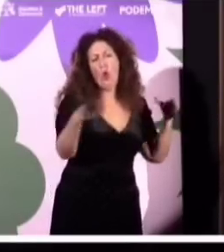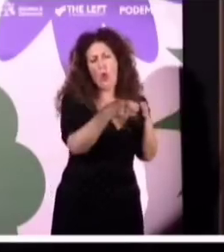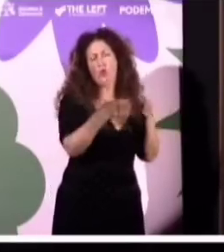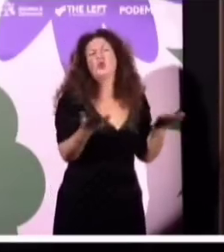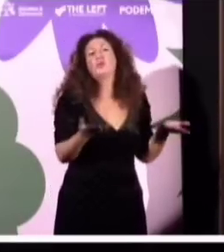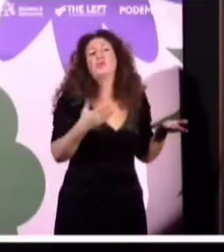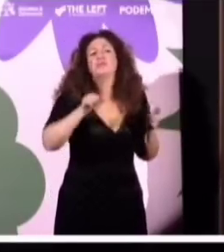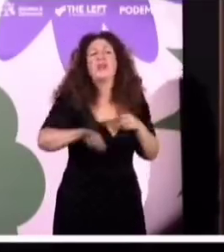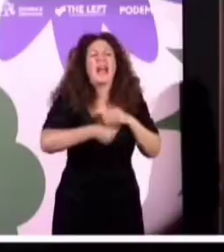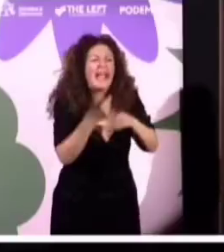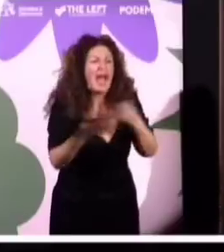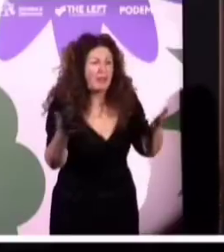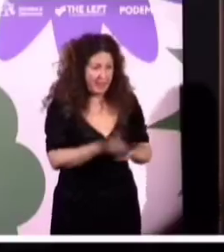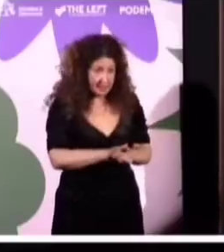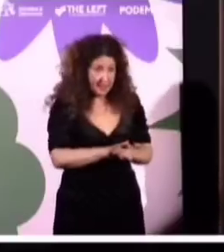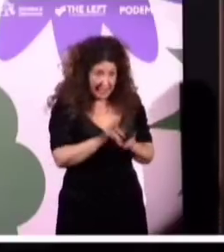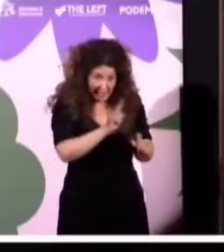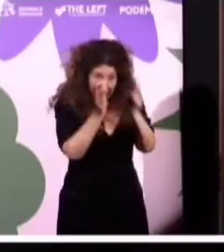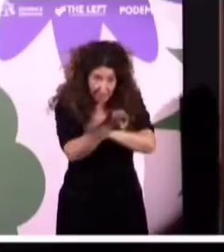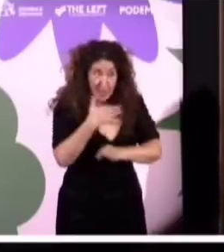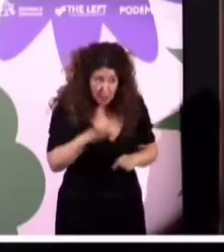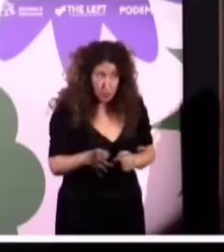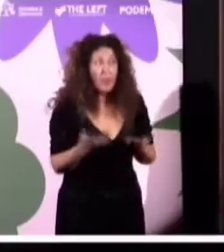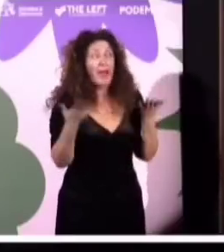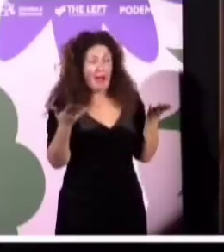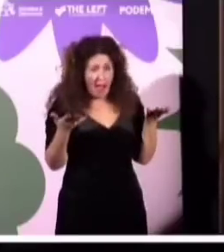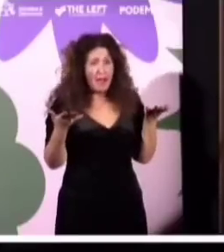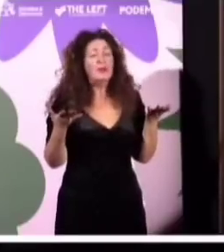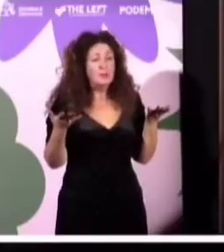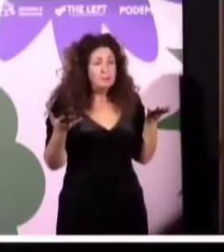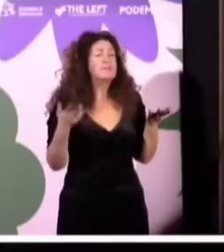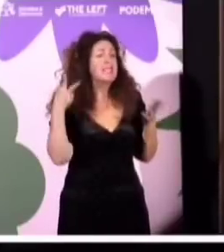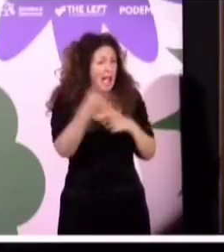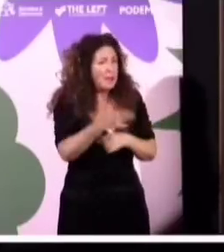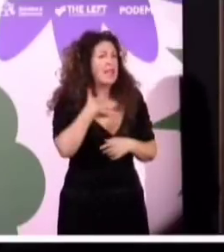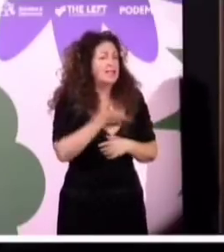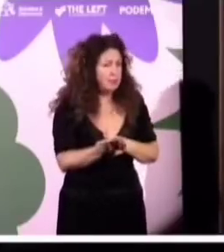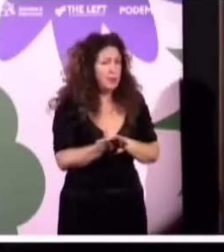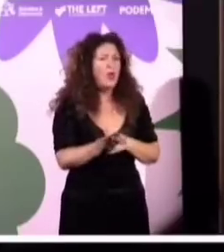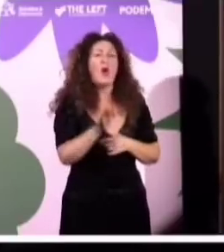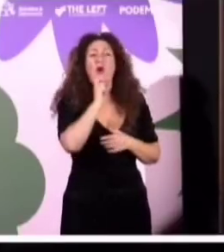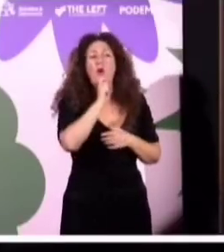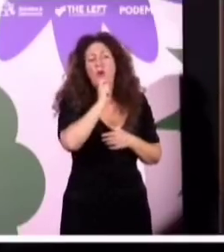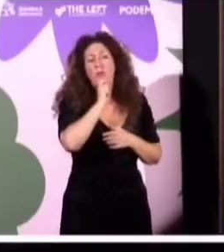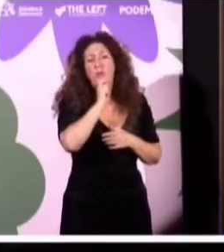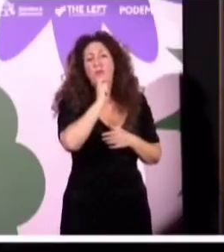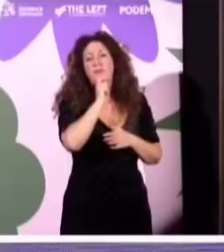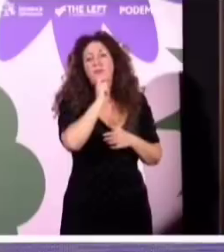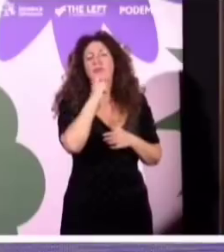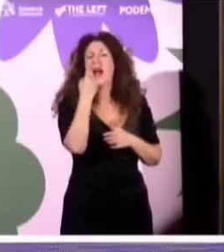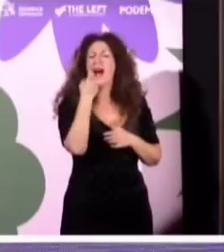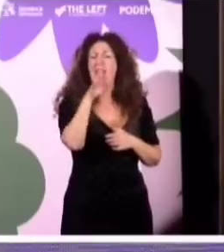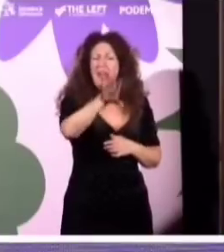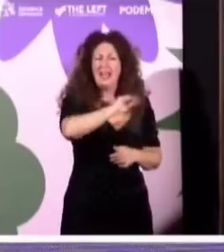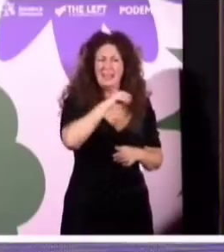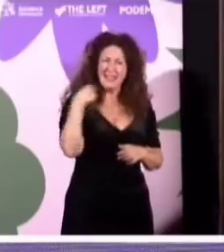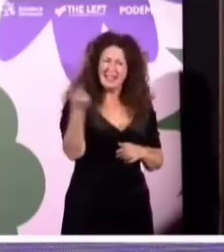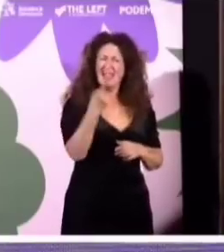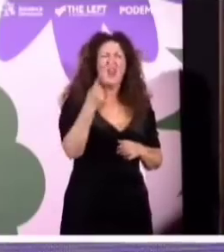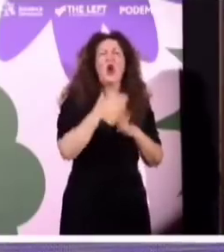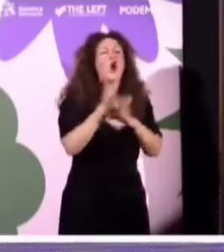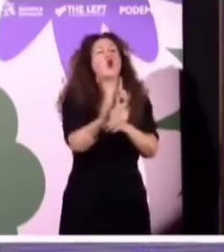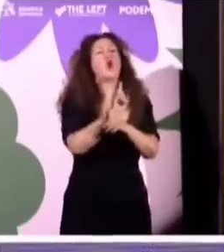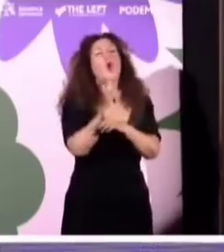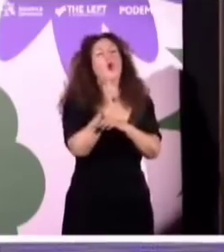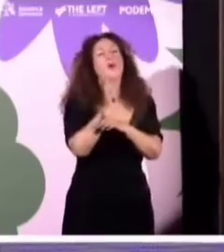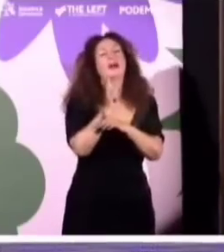hacer? ¿Se puede evitar eso? Claro que se puede evitar. Pero para evitar eso, hace falta entender que no basta el